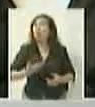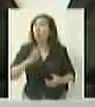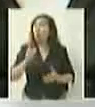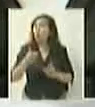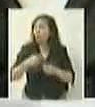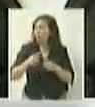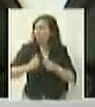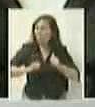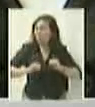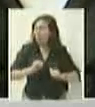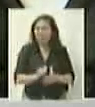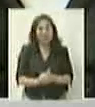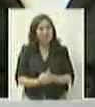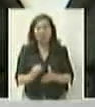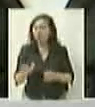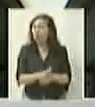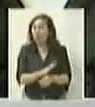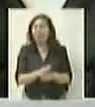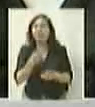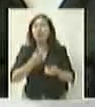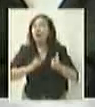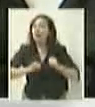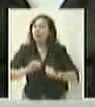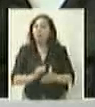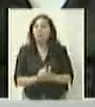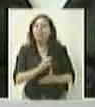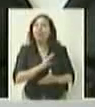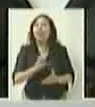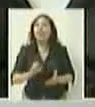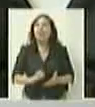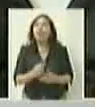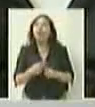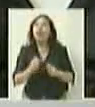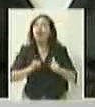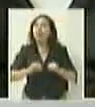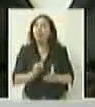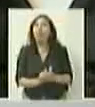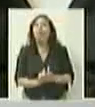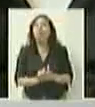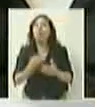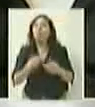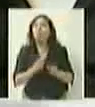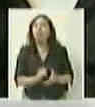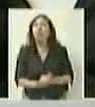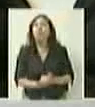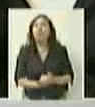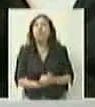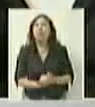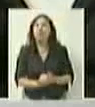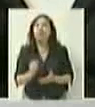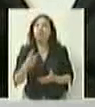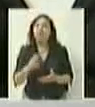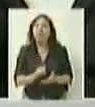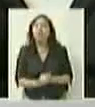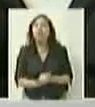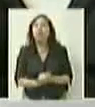sus actividades. Lo que se están cubriendo son actividades de Estado, son actos públicos. En segundo